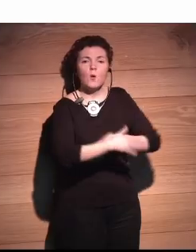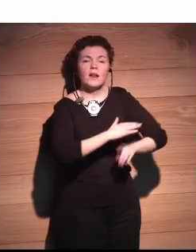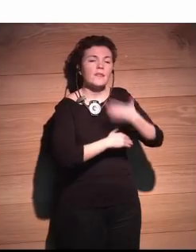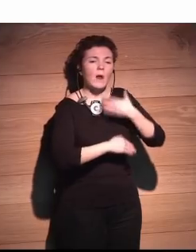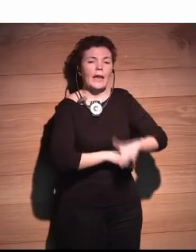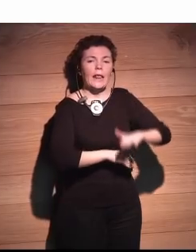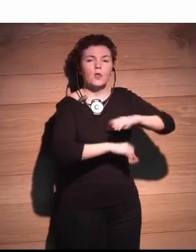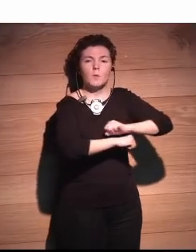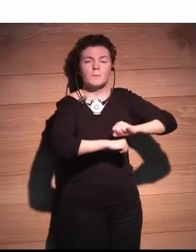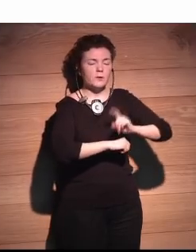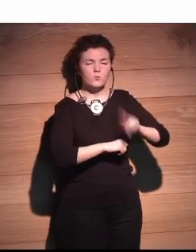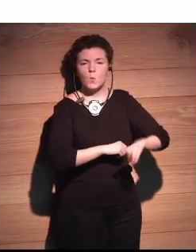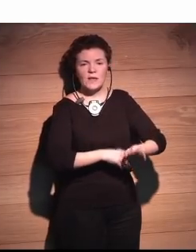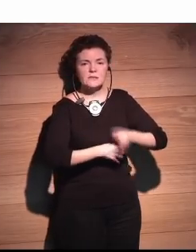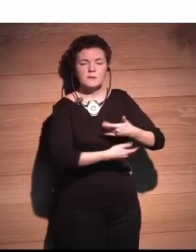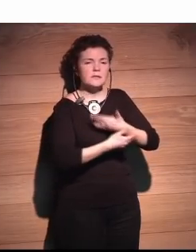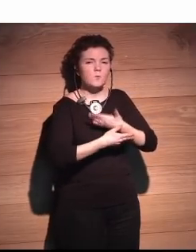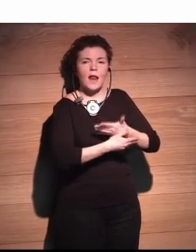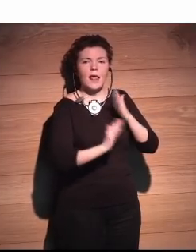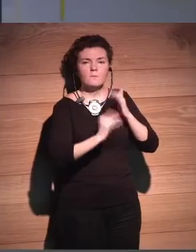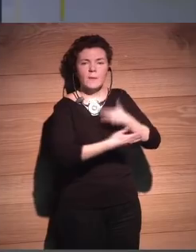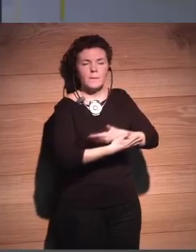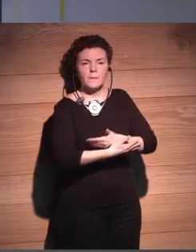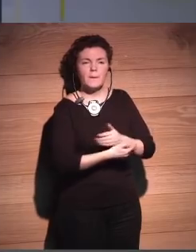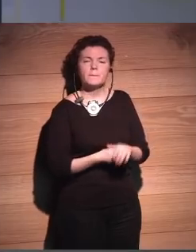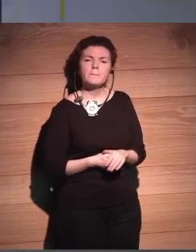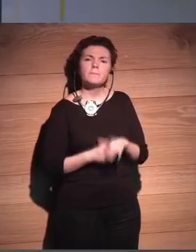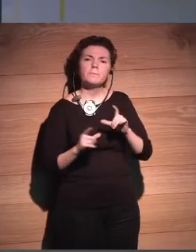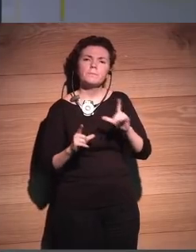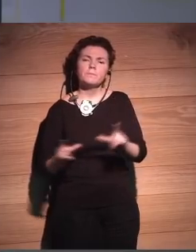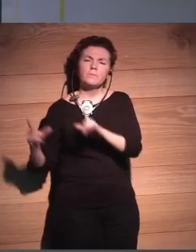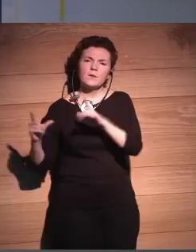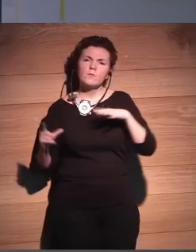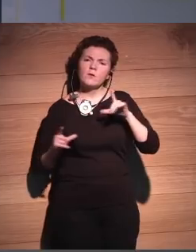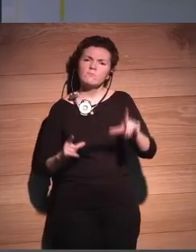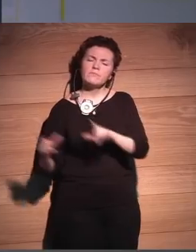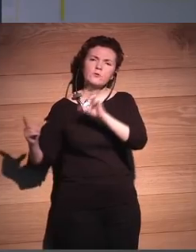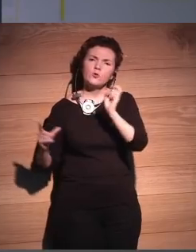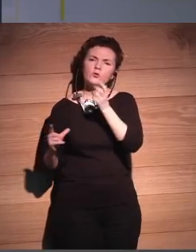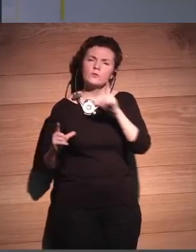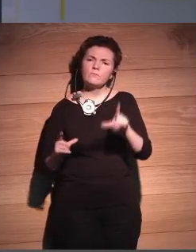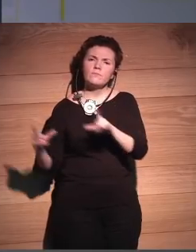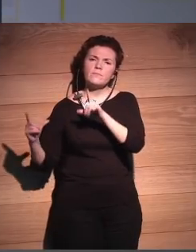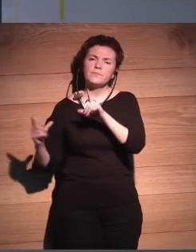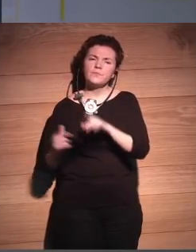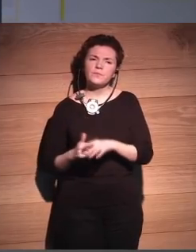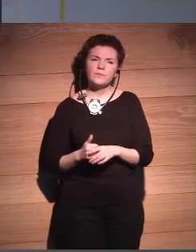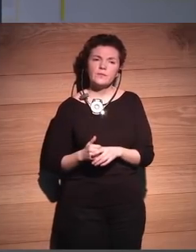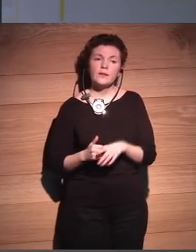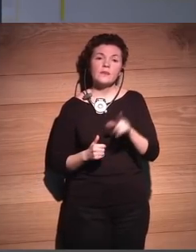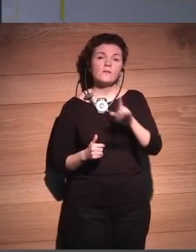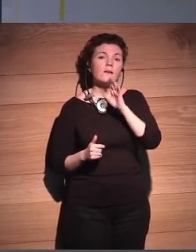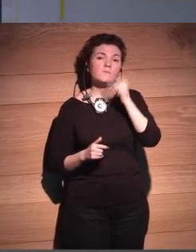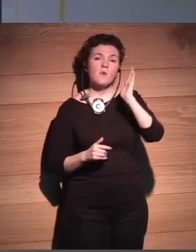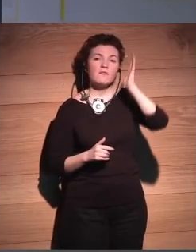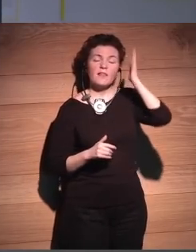diapositiva. Bueno, es el mismo enzima en este caso. Siguiente diapositiva. Siguiente. Y esto es lo que está